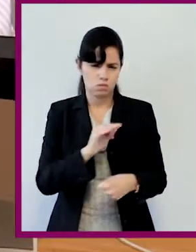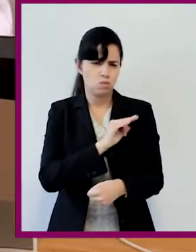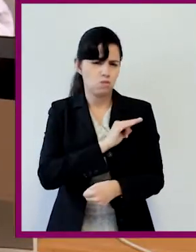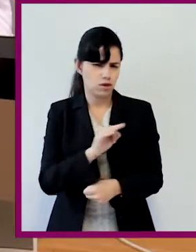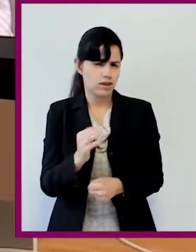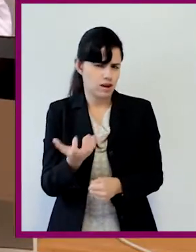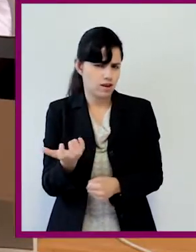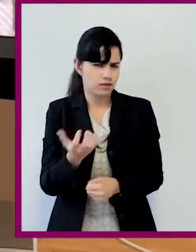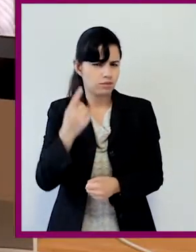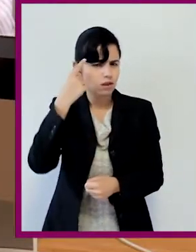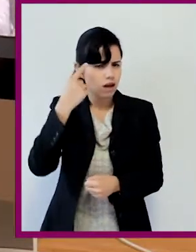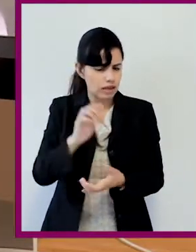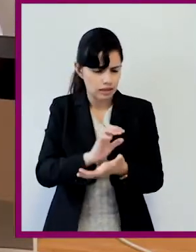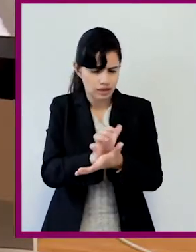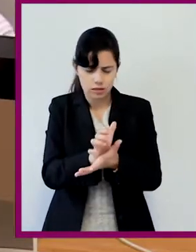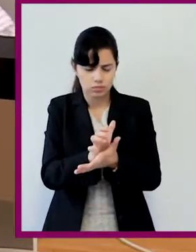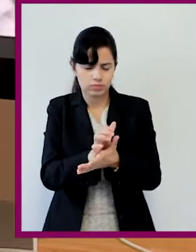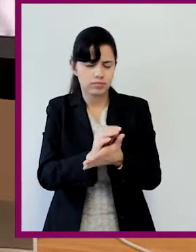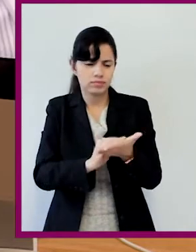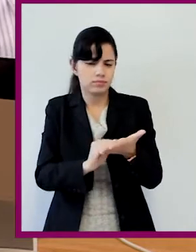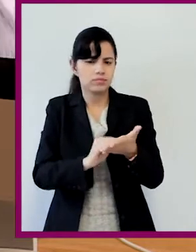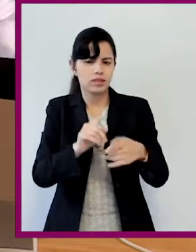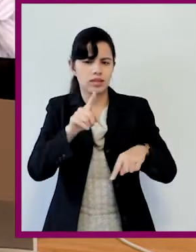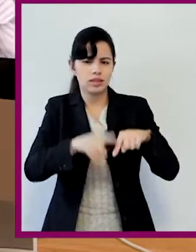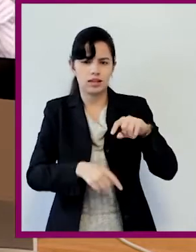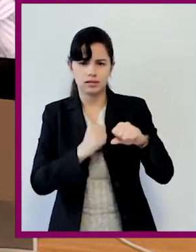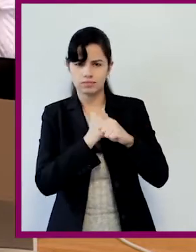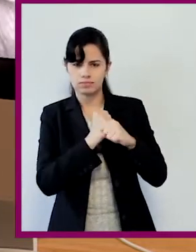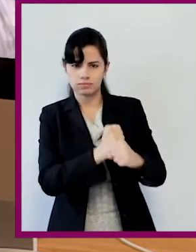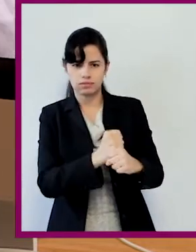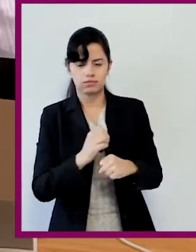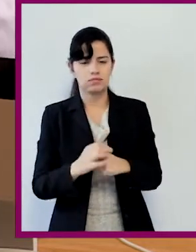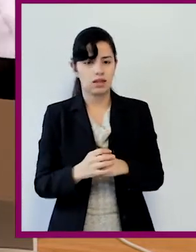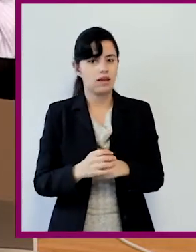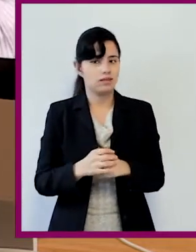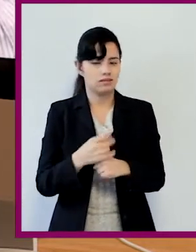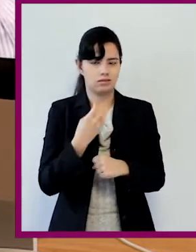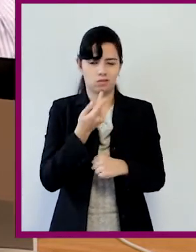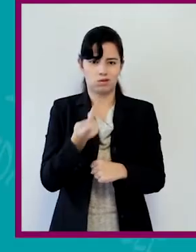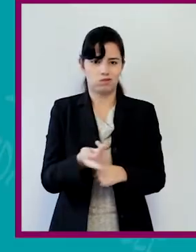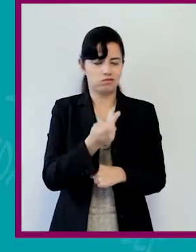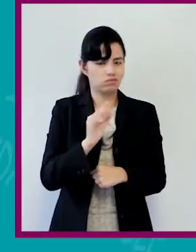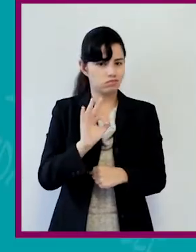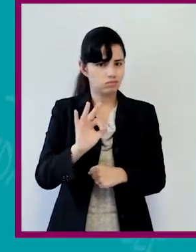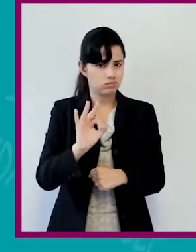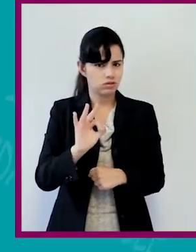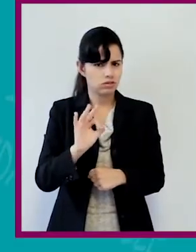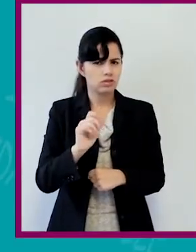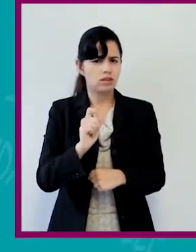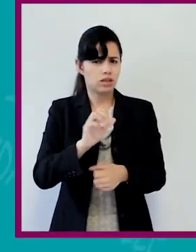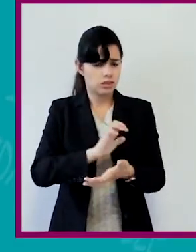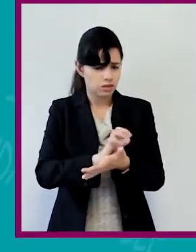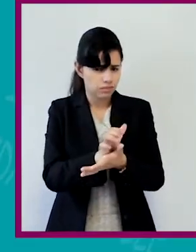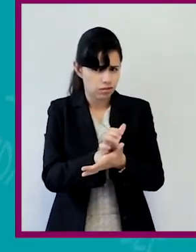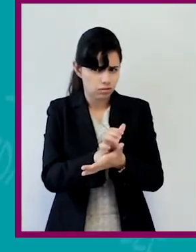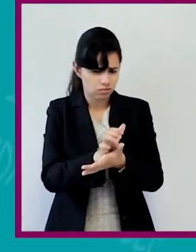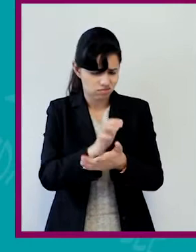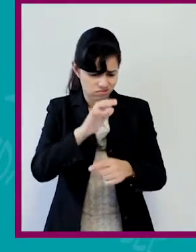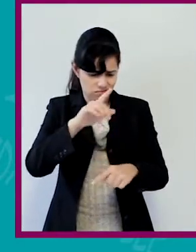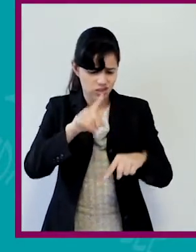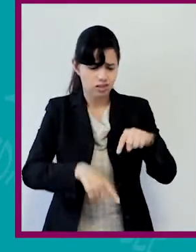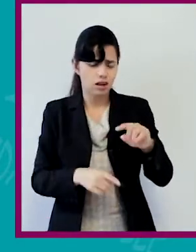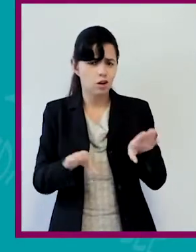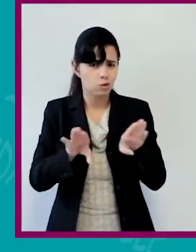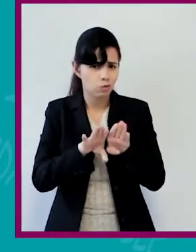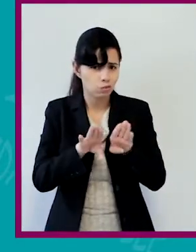porque la discriminación se acaba no por ley, sino cambiando las actitudes personales y la